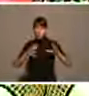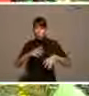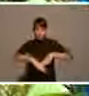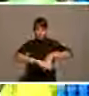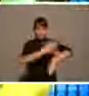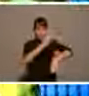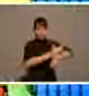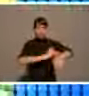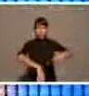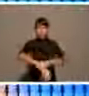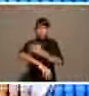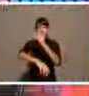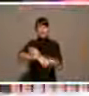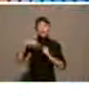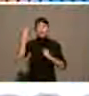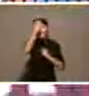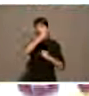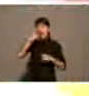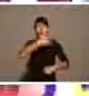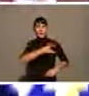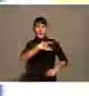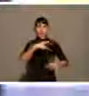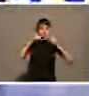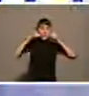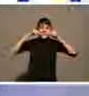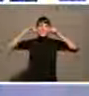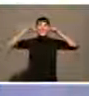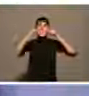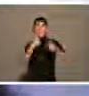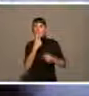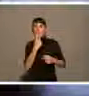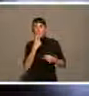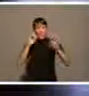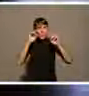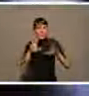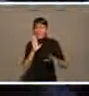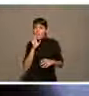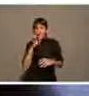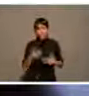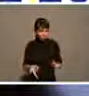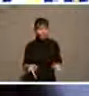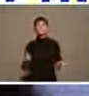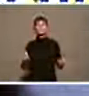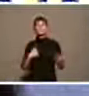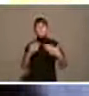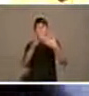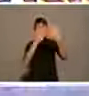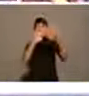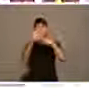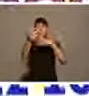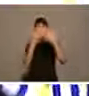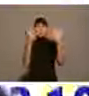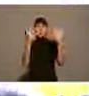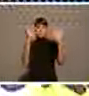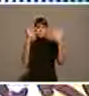Llevo mi cara pintada de blanco, con una gran sonrisa roja, color de la pasión. En mis manos llevo unos guantes blancos y con mi